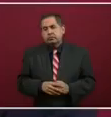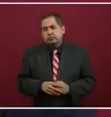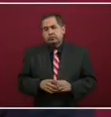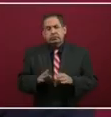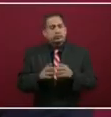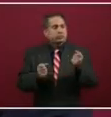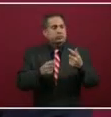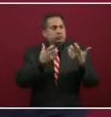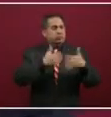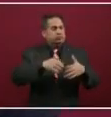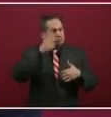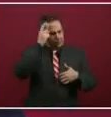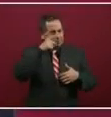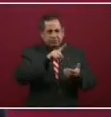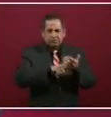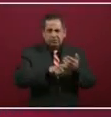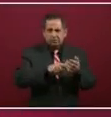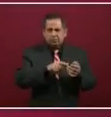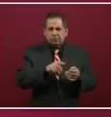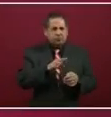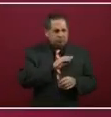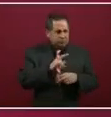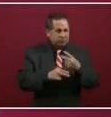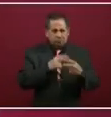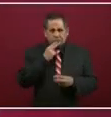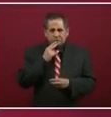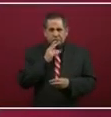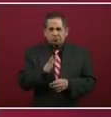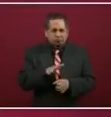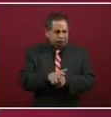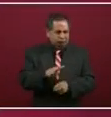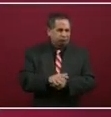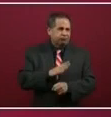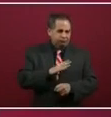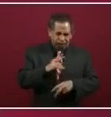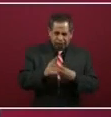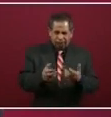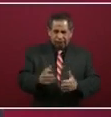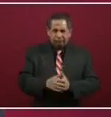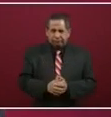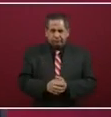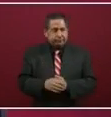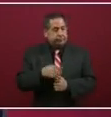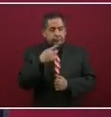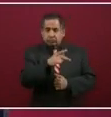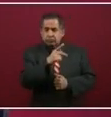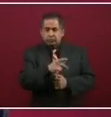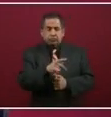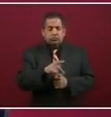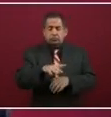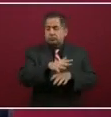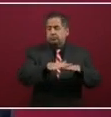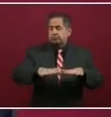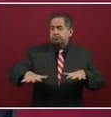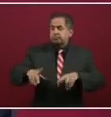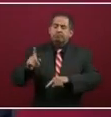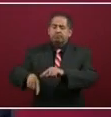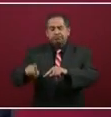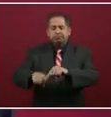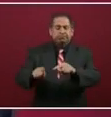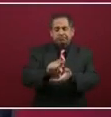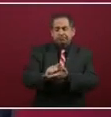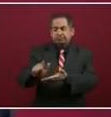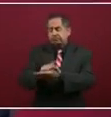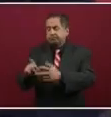empresarios del turismo lo están haciendo, están invirtiendo y limpian sus playas y hay muy